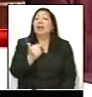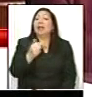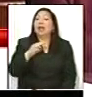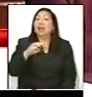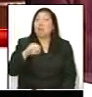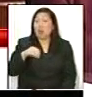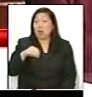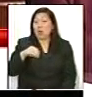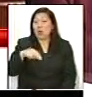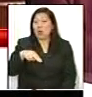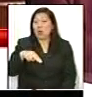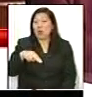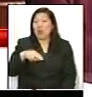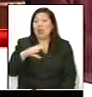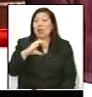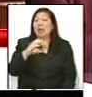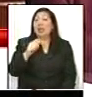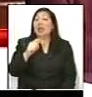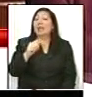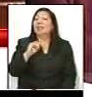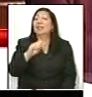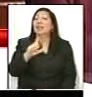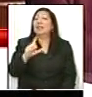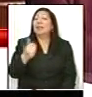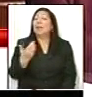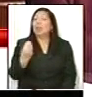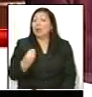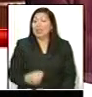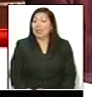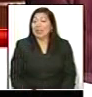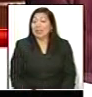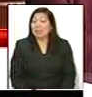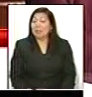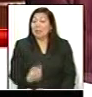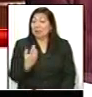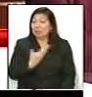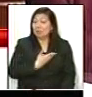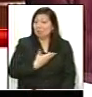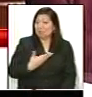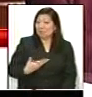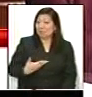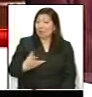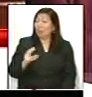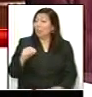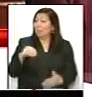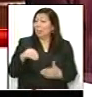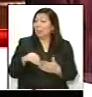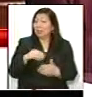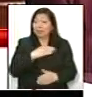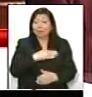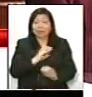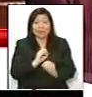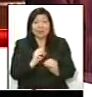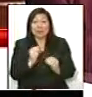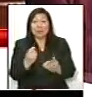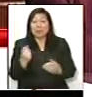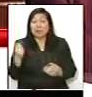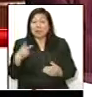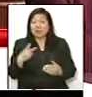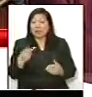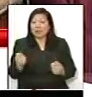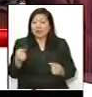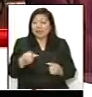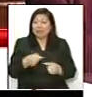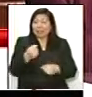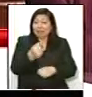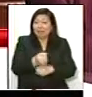hábil, muy hábil. ¿Por qué crea dos vicepresidencias? Para que el primer vicepresidente no complote contra el primero, porque el segundo se le venía